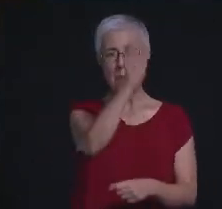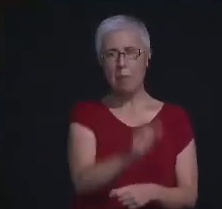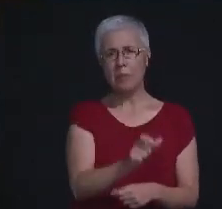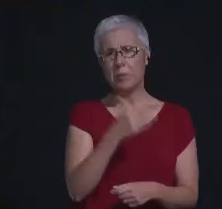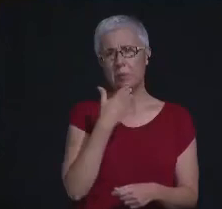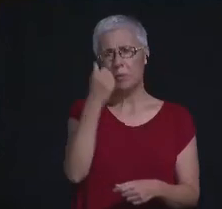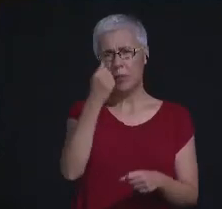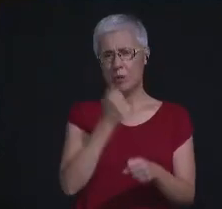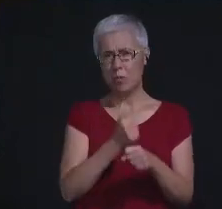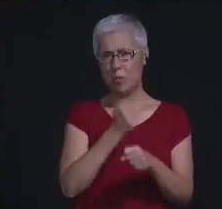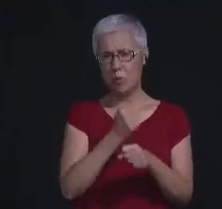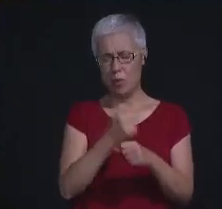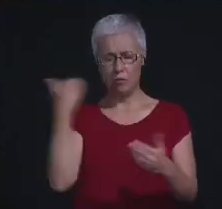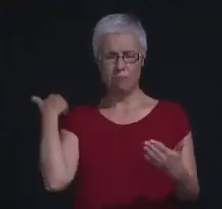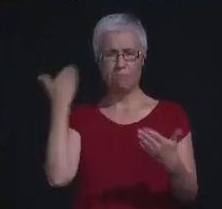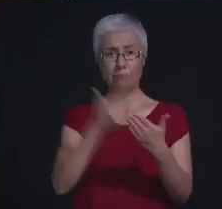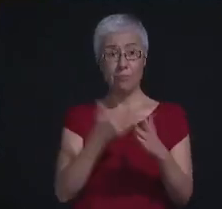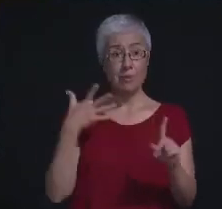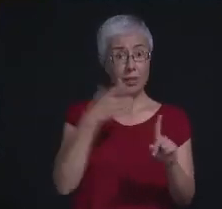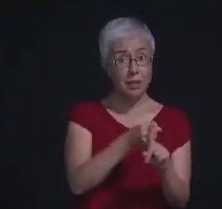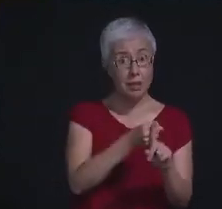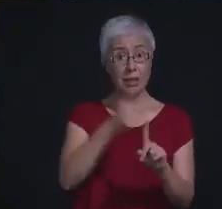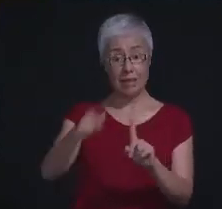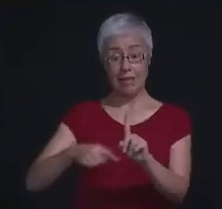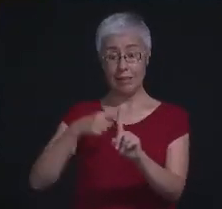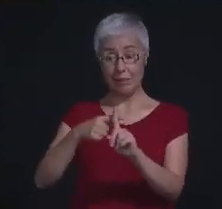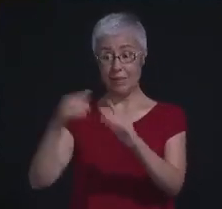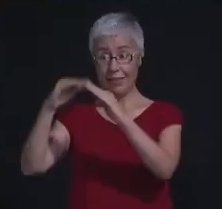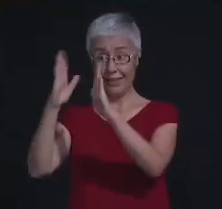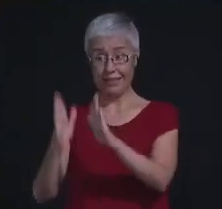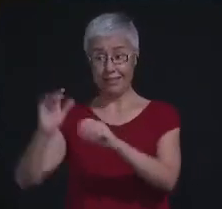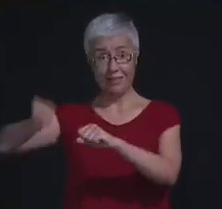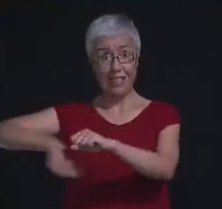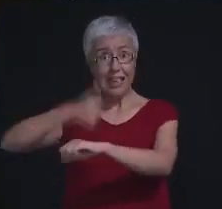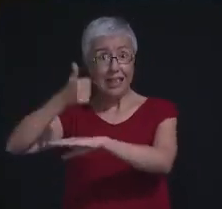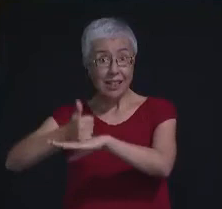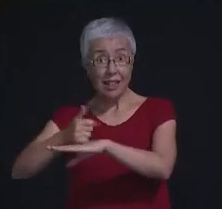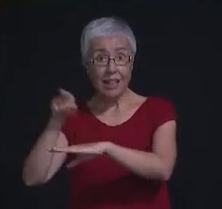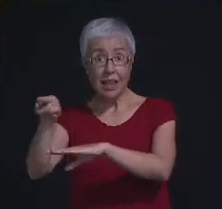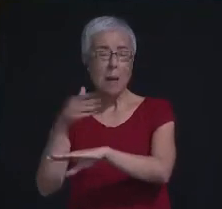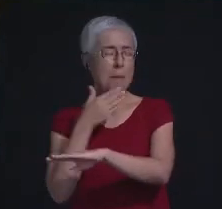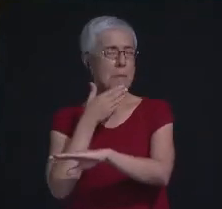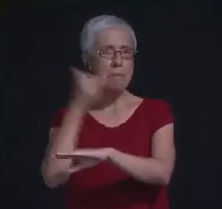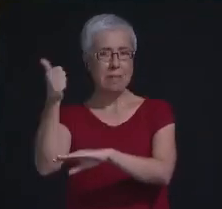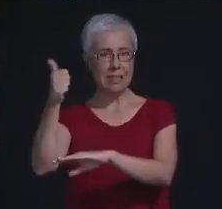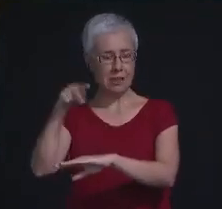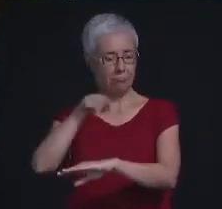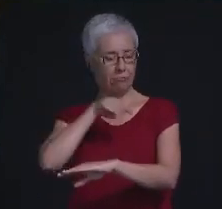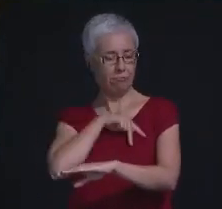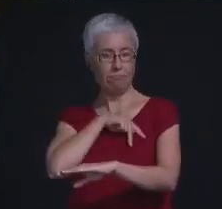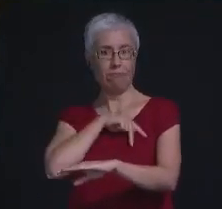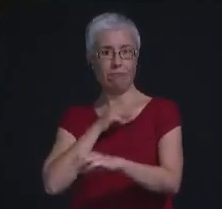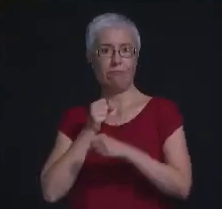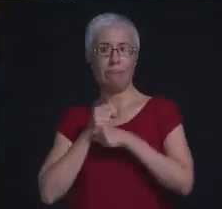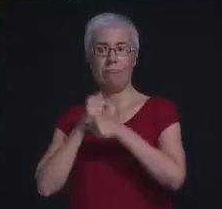más por el impacto, y a la startup de impacto mejor del año, y que